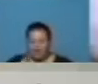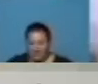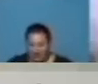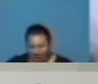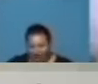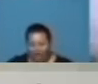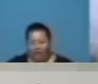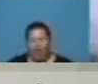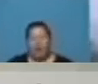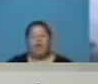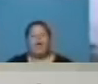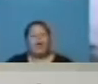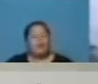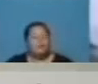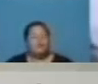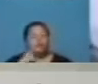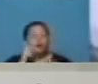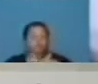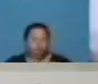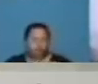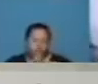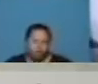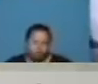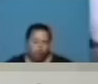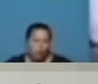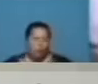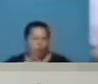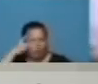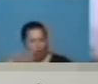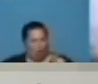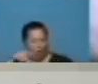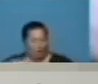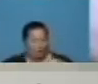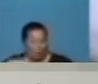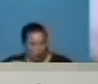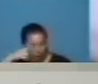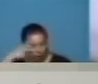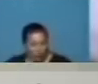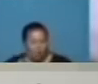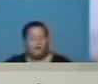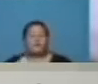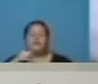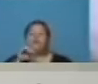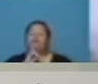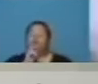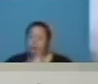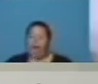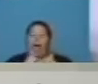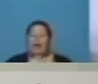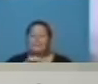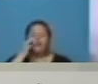que comenzaba a ser revisado por la Junta Electoral. La Junta Electoral en Tucumán, por el